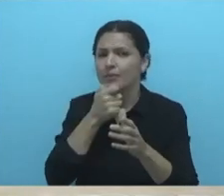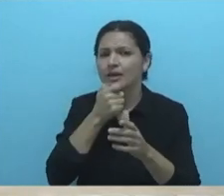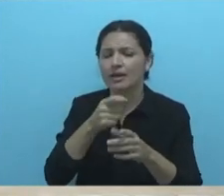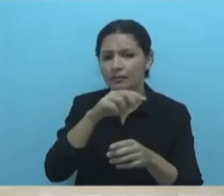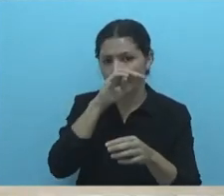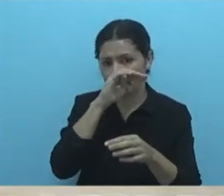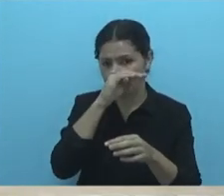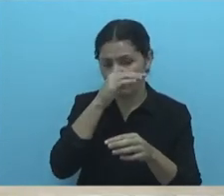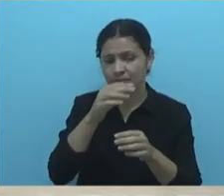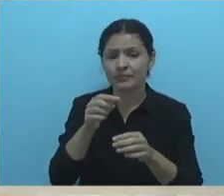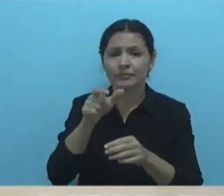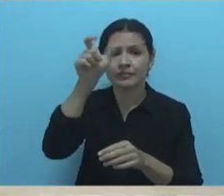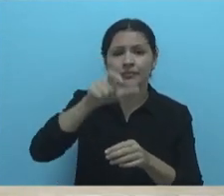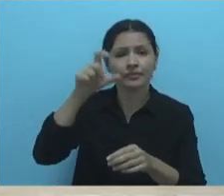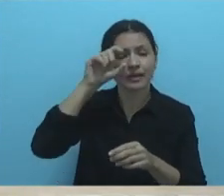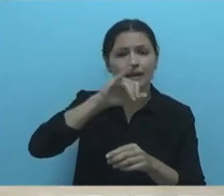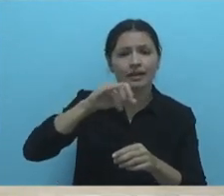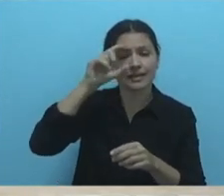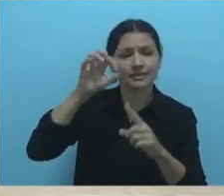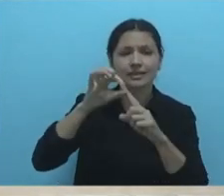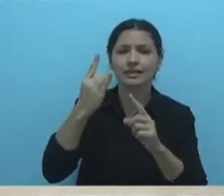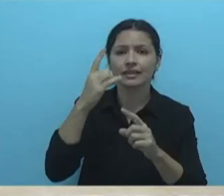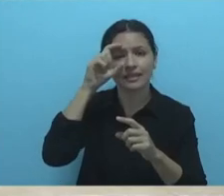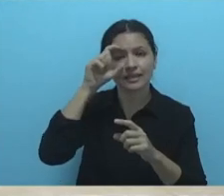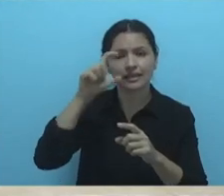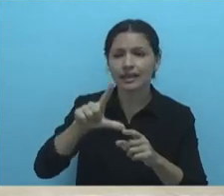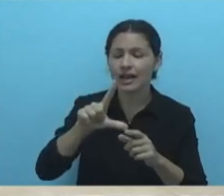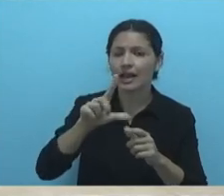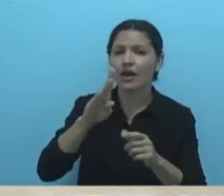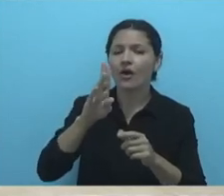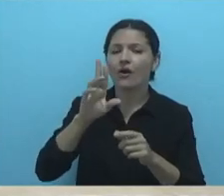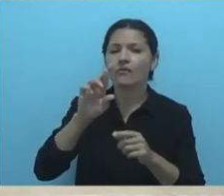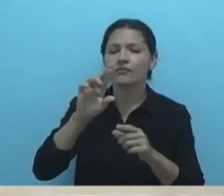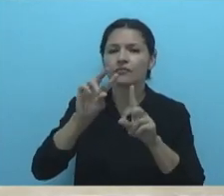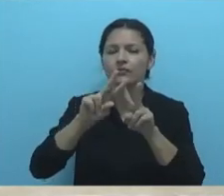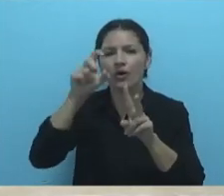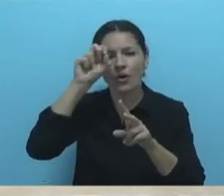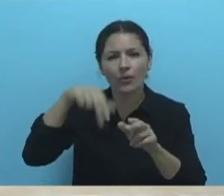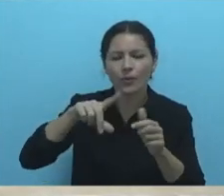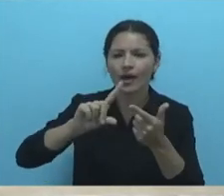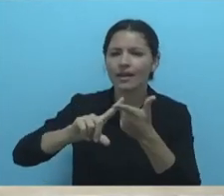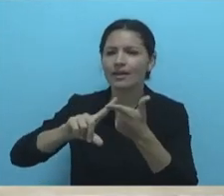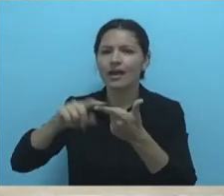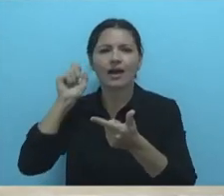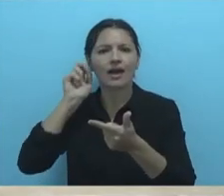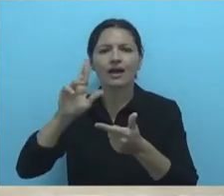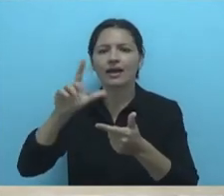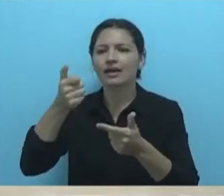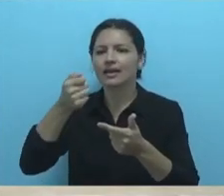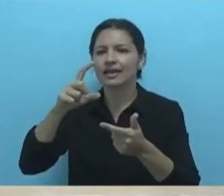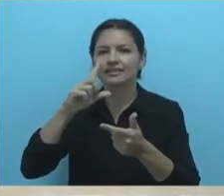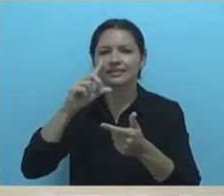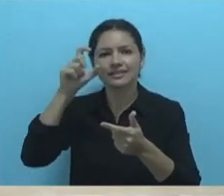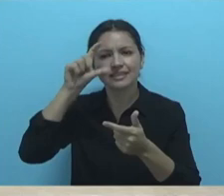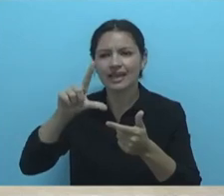lowen a Graciela brondino la verdad que esta cámara es la cuarta vez